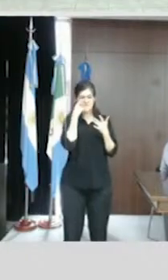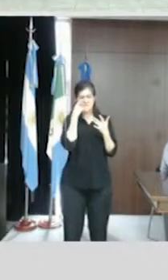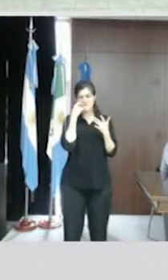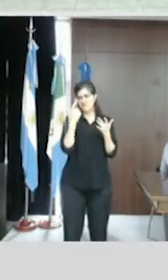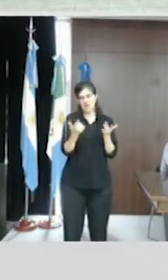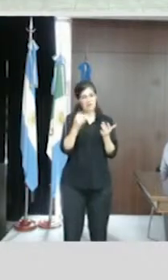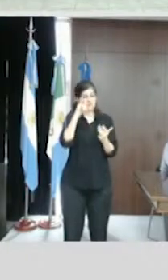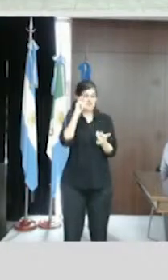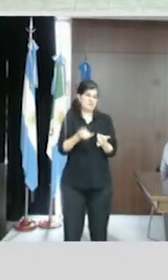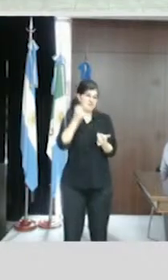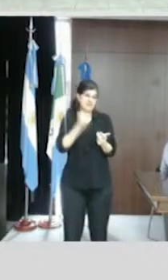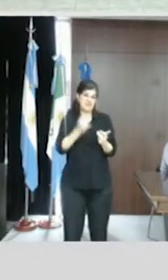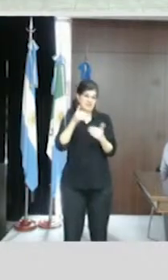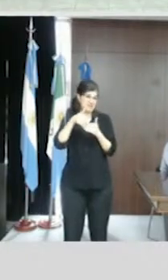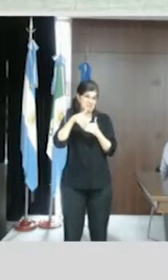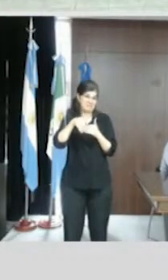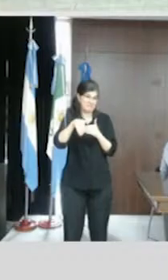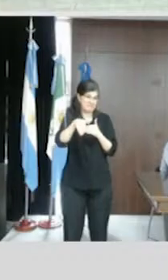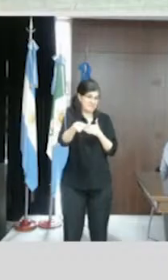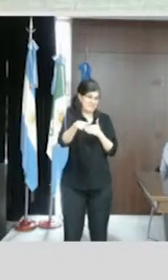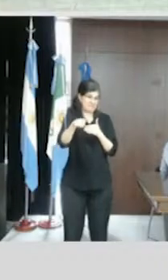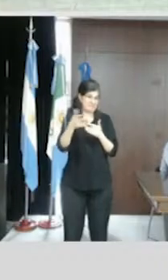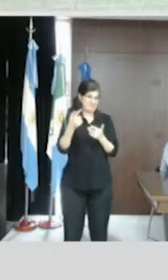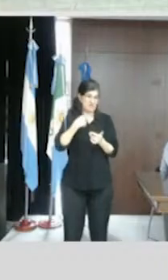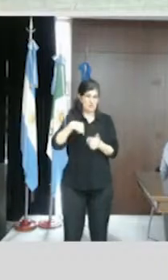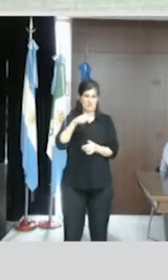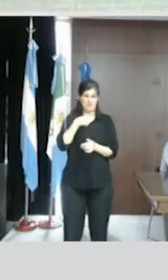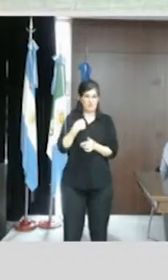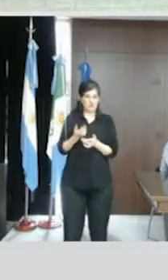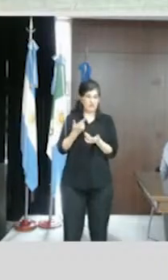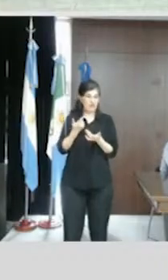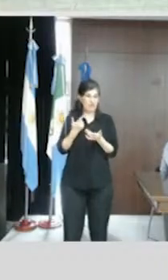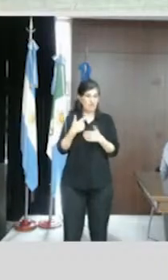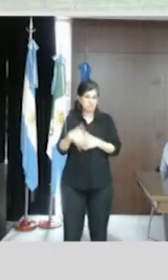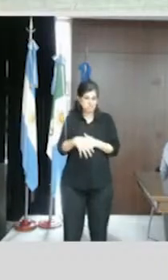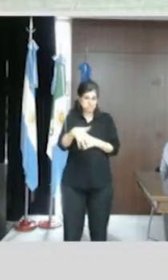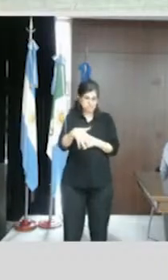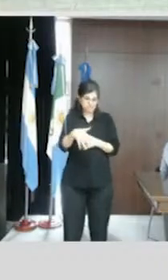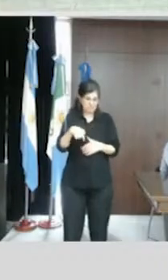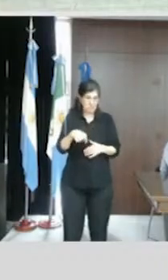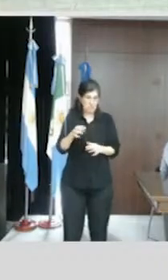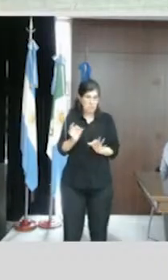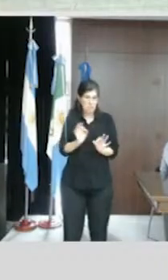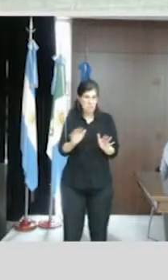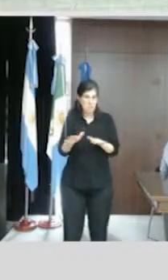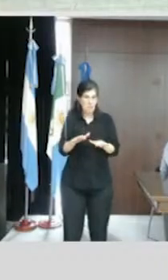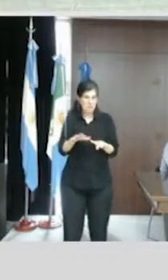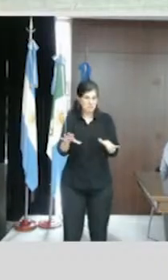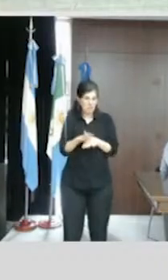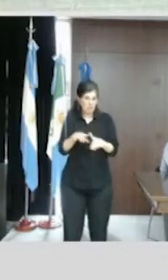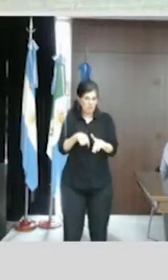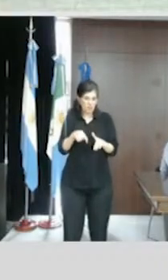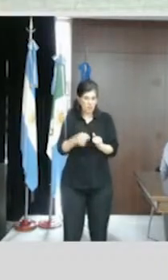nosotros envejecemos desde el momento cero que nos formamos. En la vida intrauterina estamos envejeciendo. Con el paso de los meses hasta que nacemos